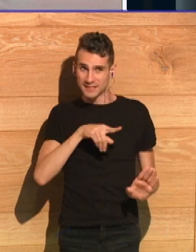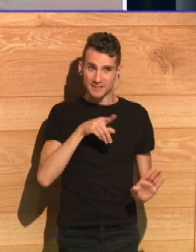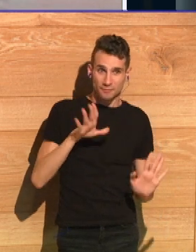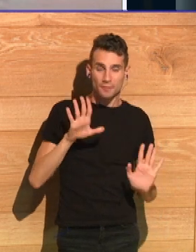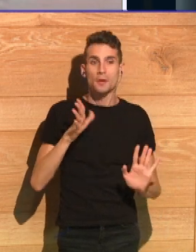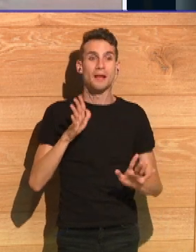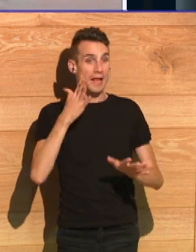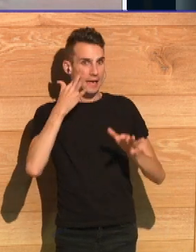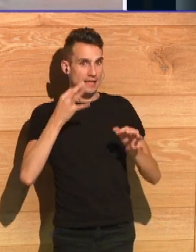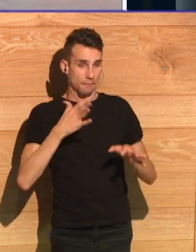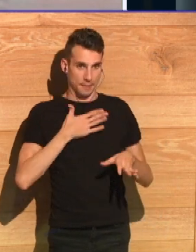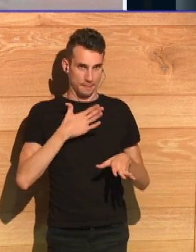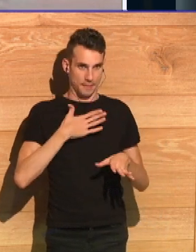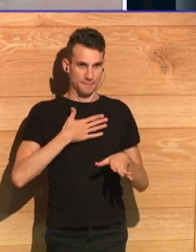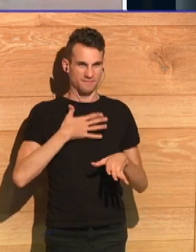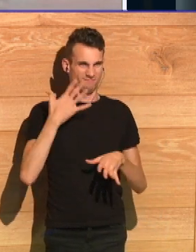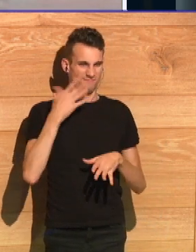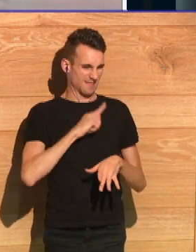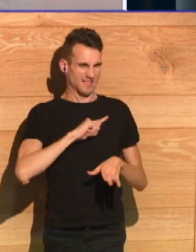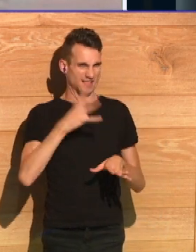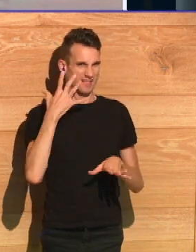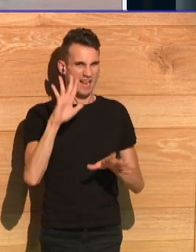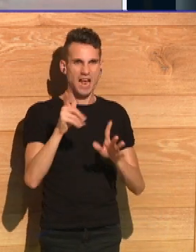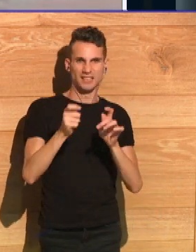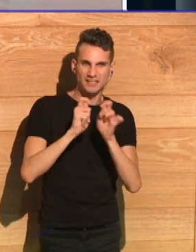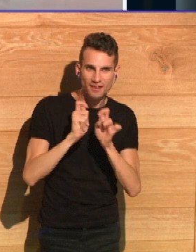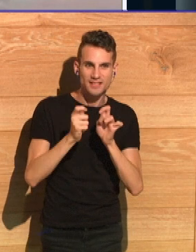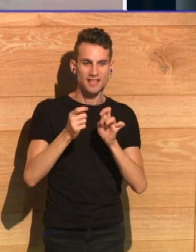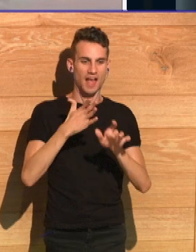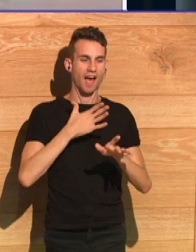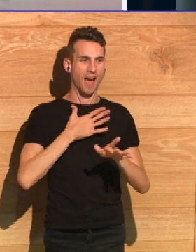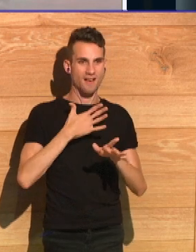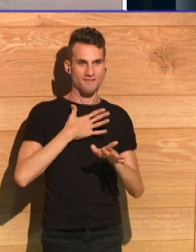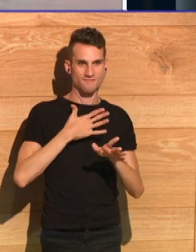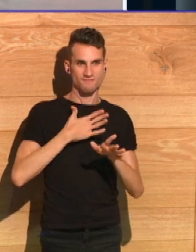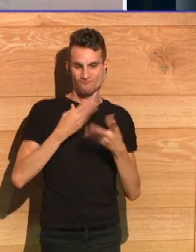muy extraño estar dando entrevistas, hablando de mí misma.